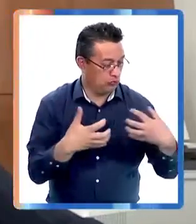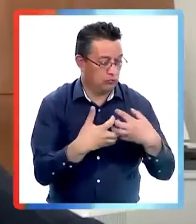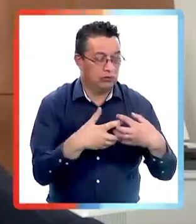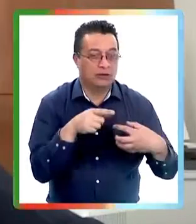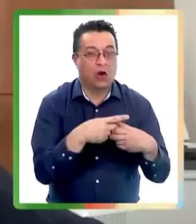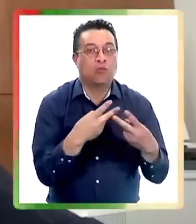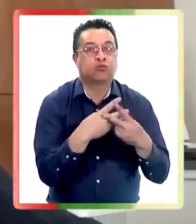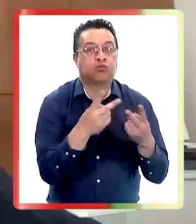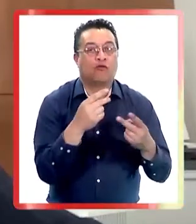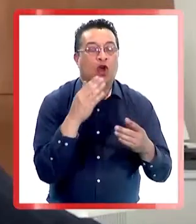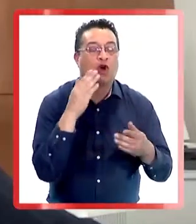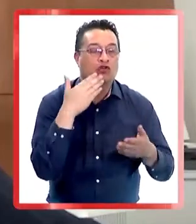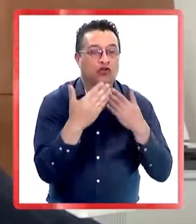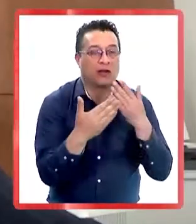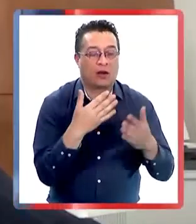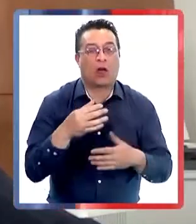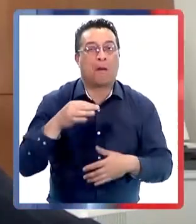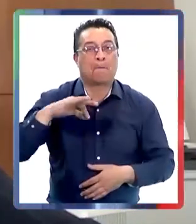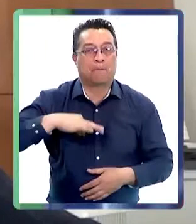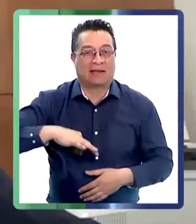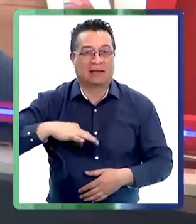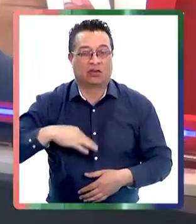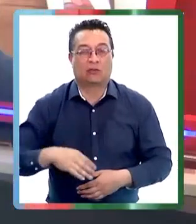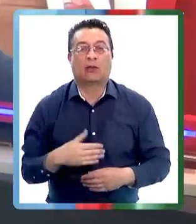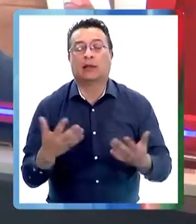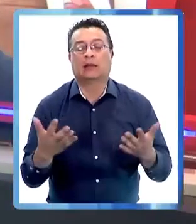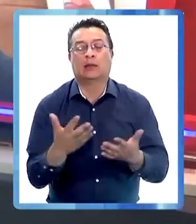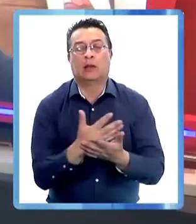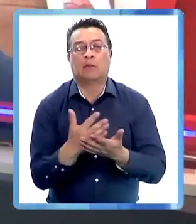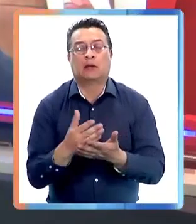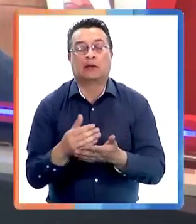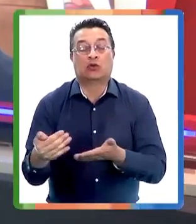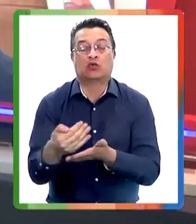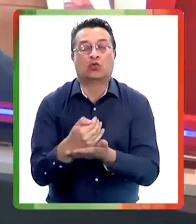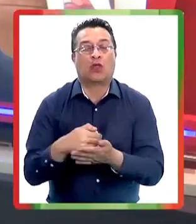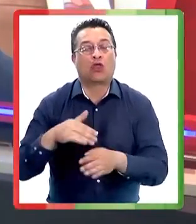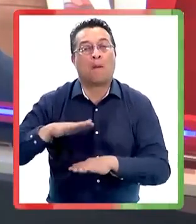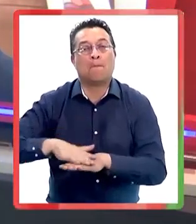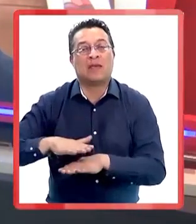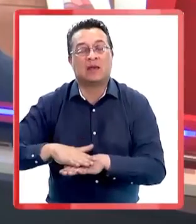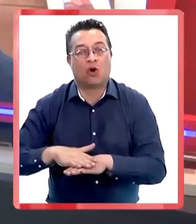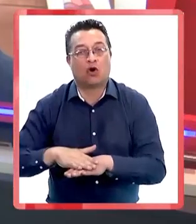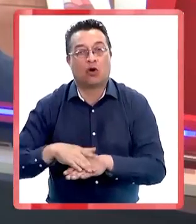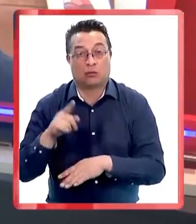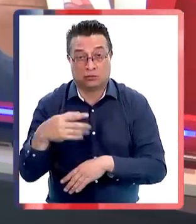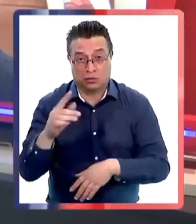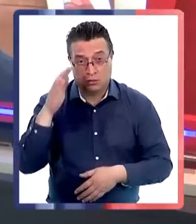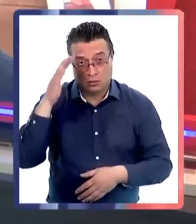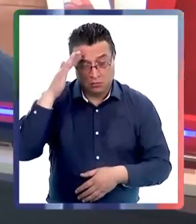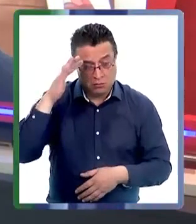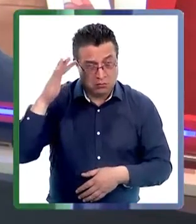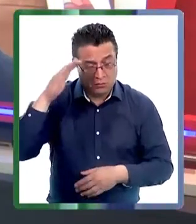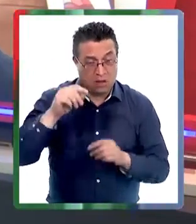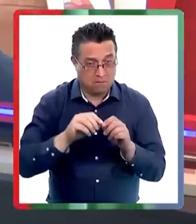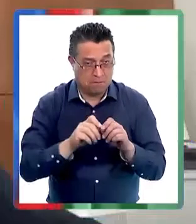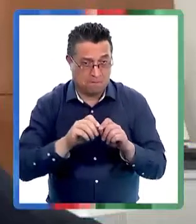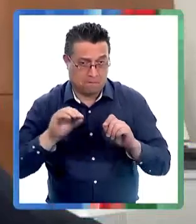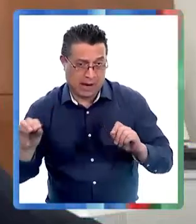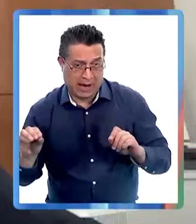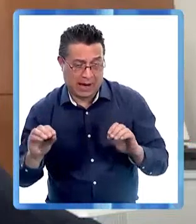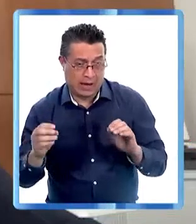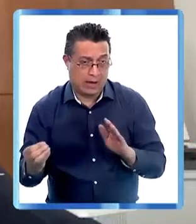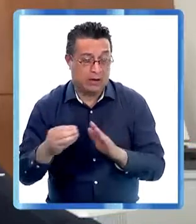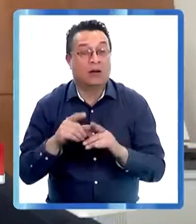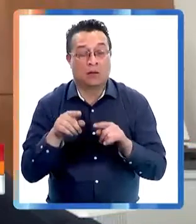sistema público y solidario de pensiones. ¿Qué va a pasar con el ingreso mínimo? ¿Se ha pensado en ampliarlo? El